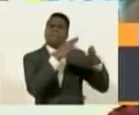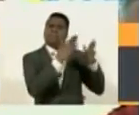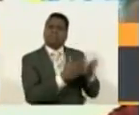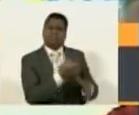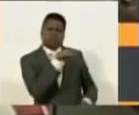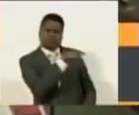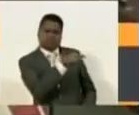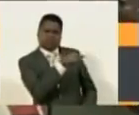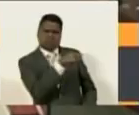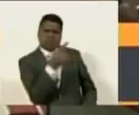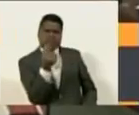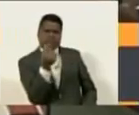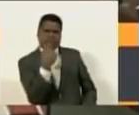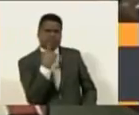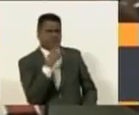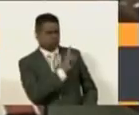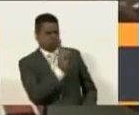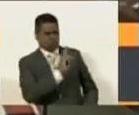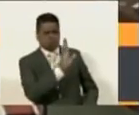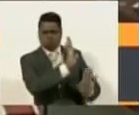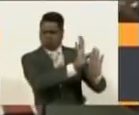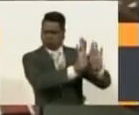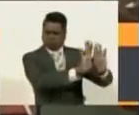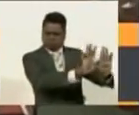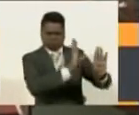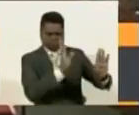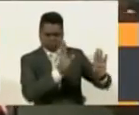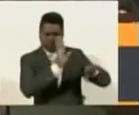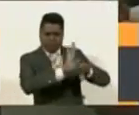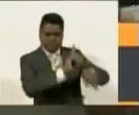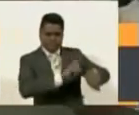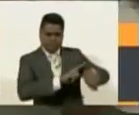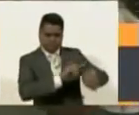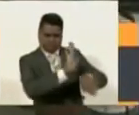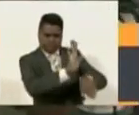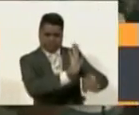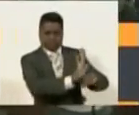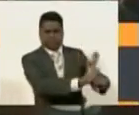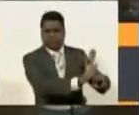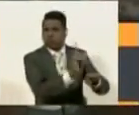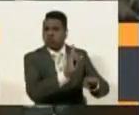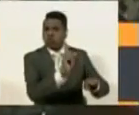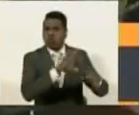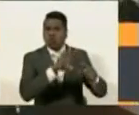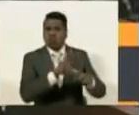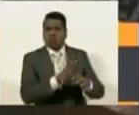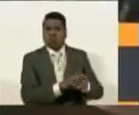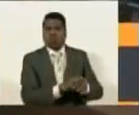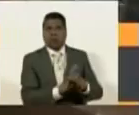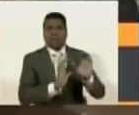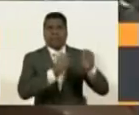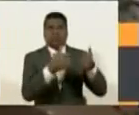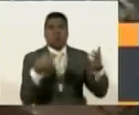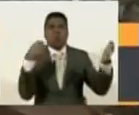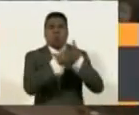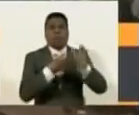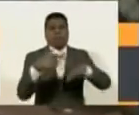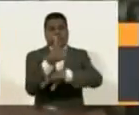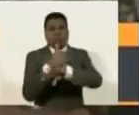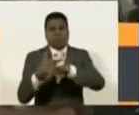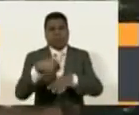comandante Chávez comenzó a decir no, no y no. Ahí comenzó la guerra contra el comandante Chávez, golpe de Estado en el